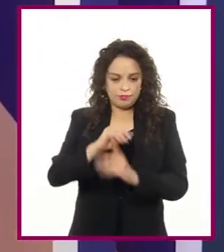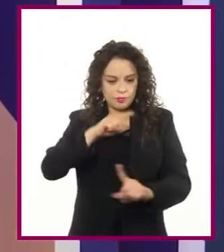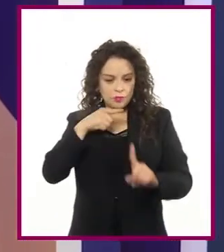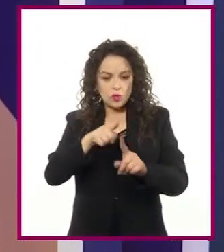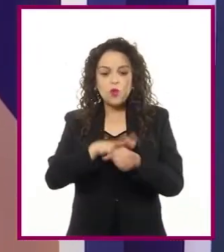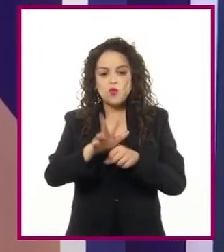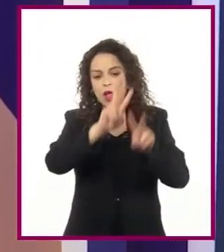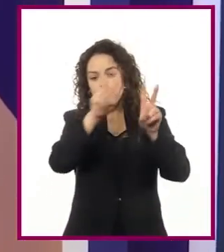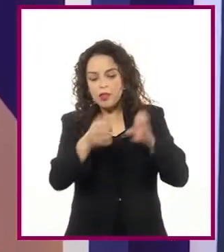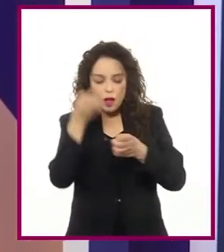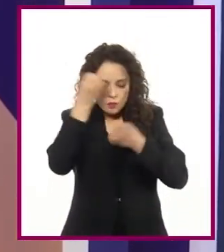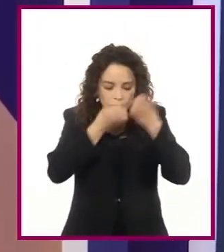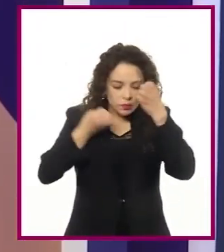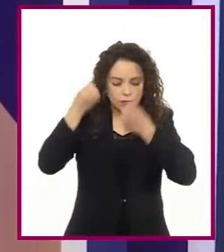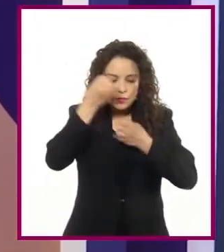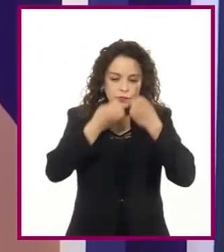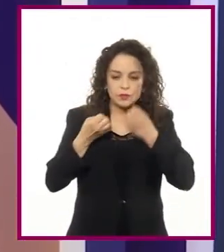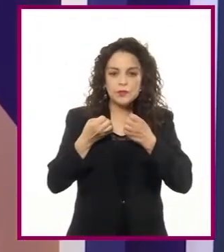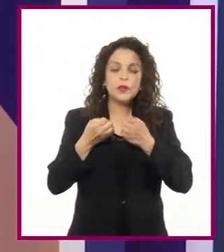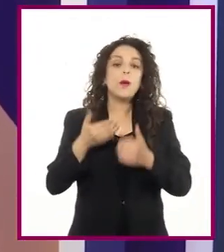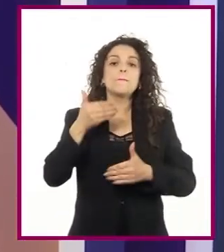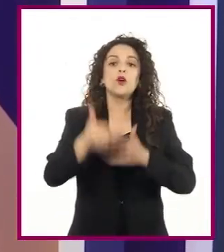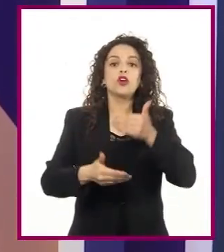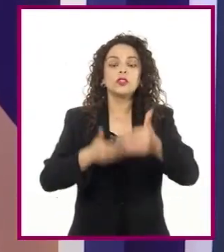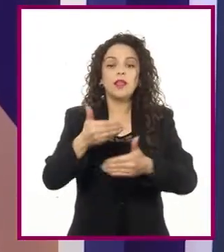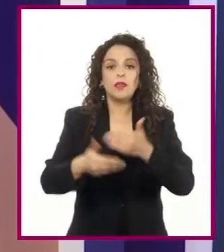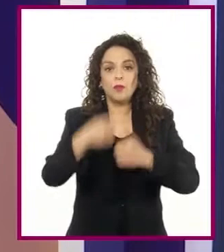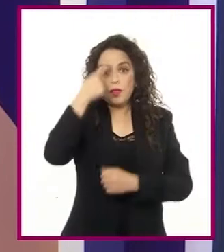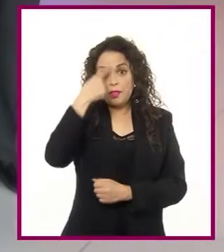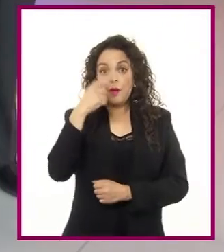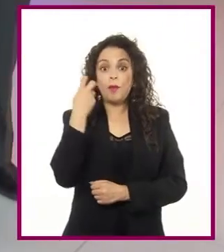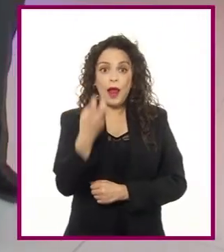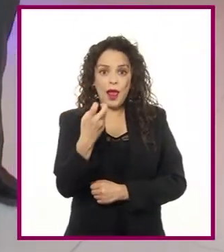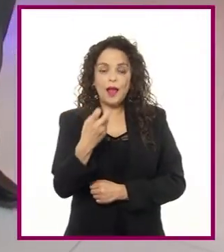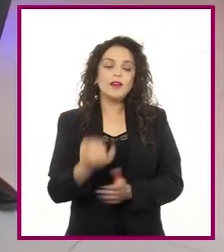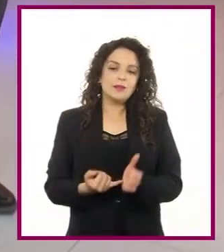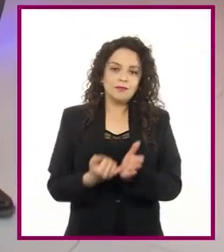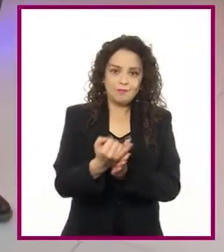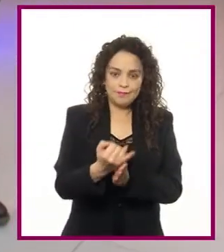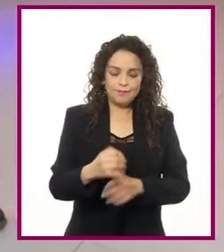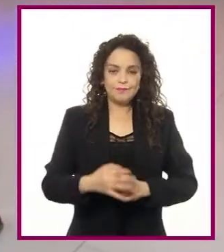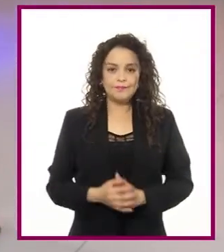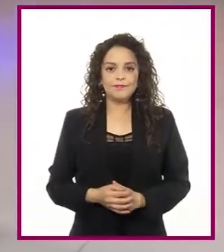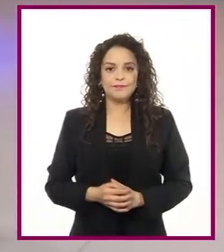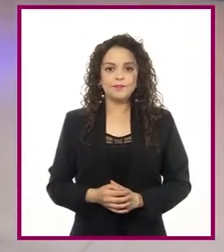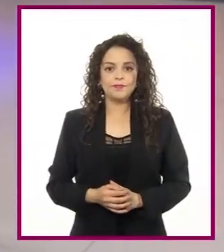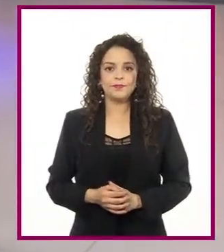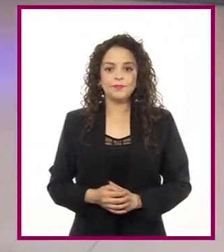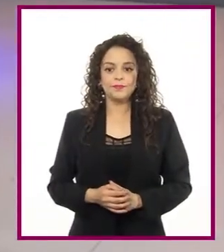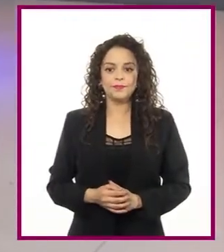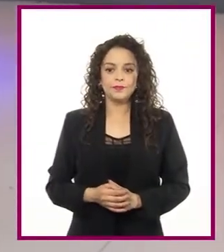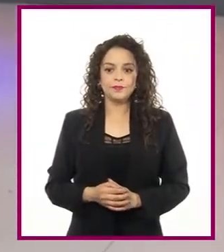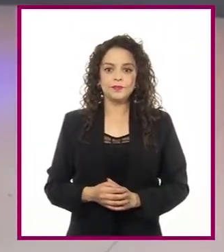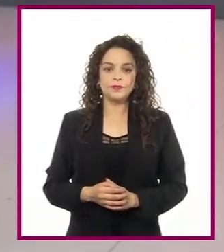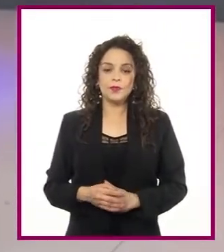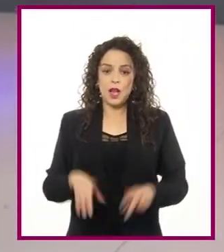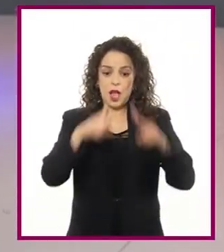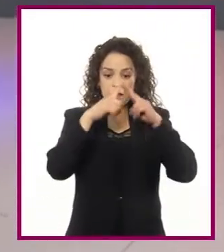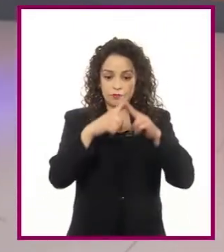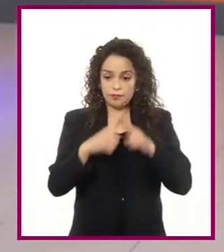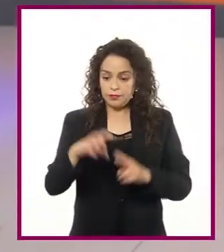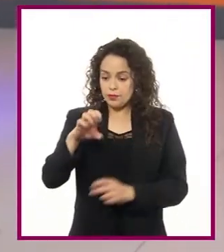analizado y el procedimiento para determinarlos. Las medidas estadísticas sobre las